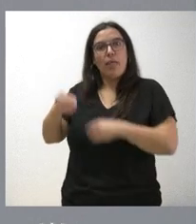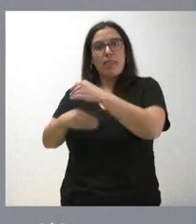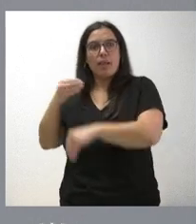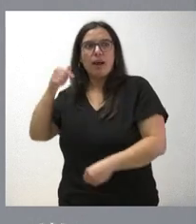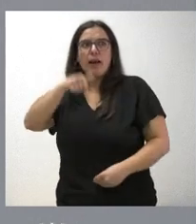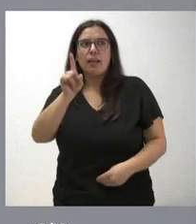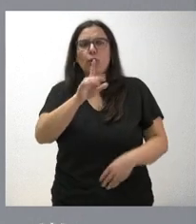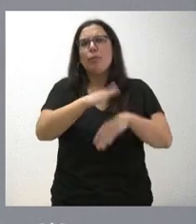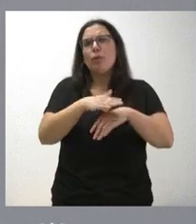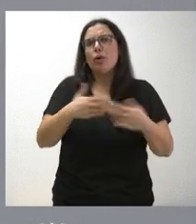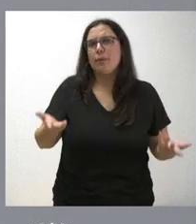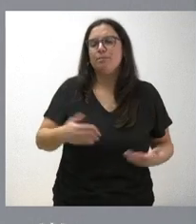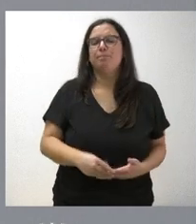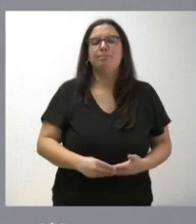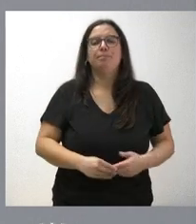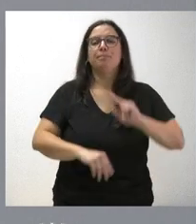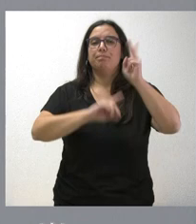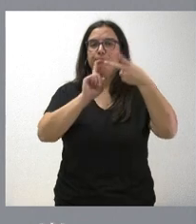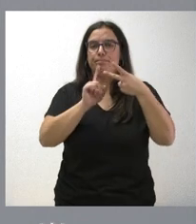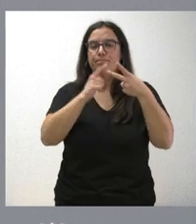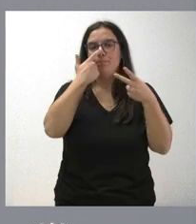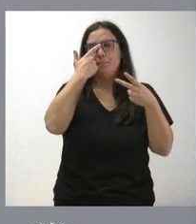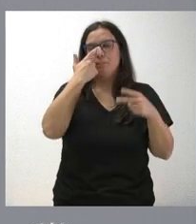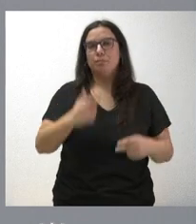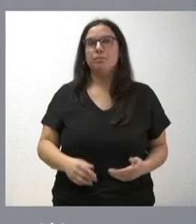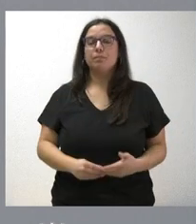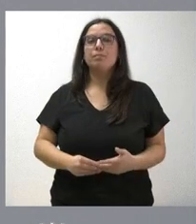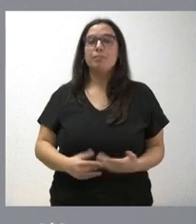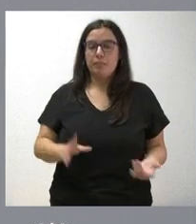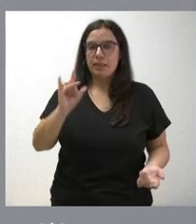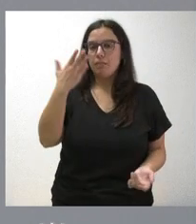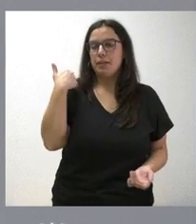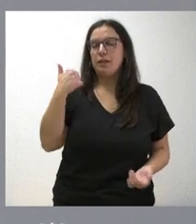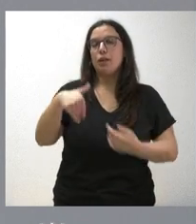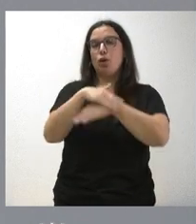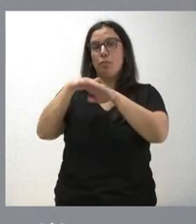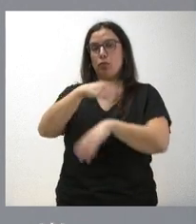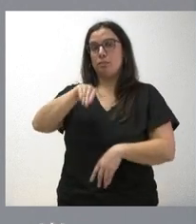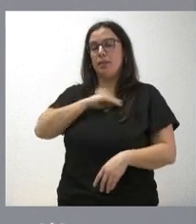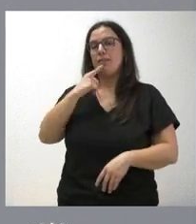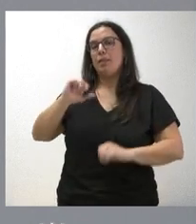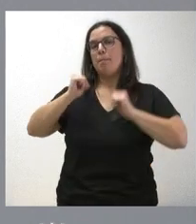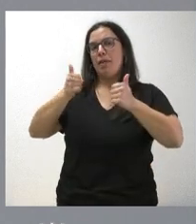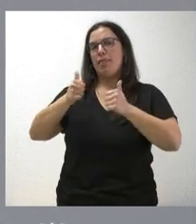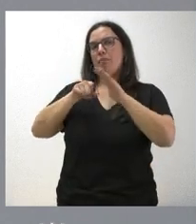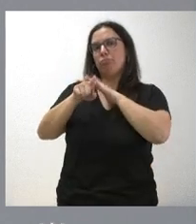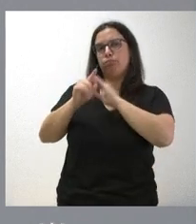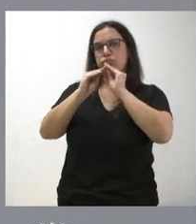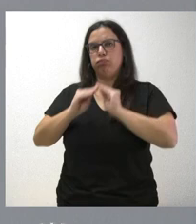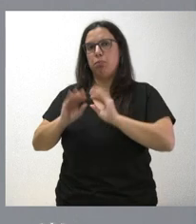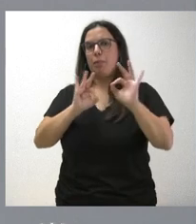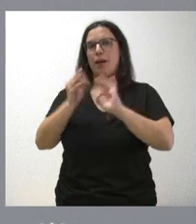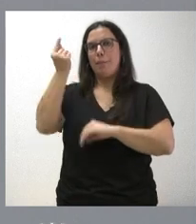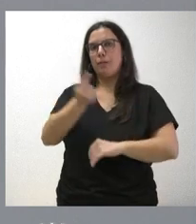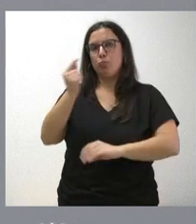sea en Castilla y león la segunda de las cuestiones sí anunció ayer el gobierno que inicia ese trámite hoy ha publicado